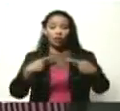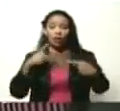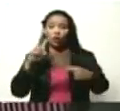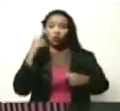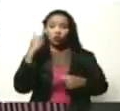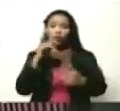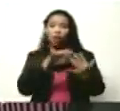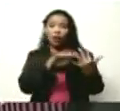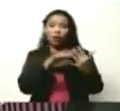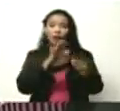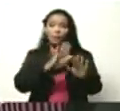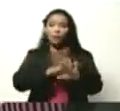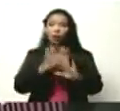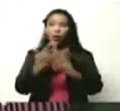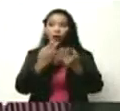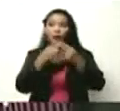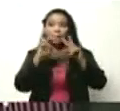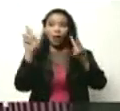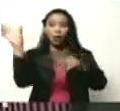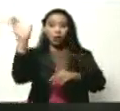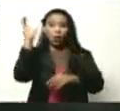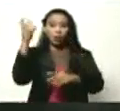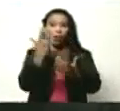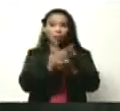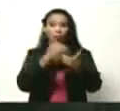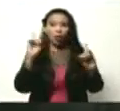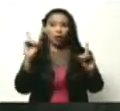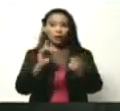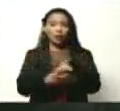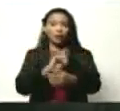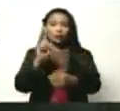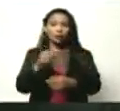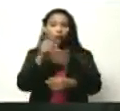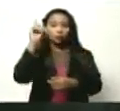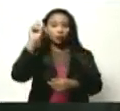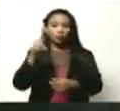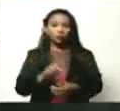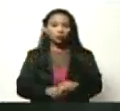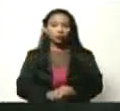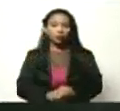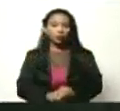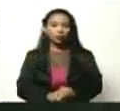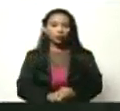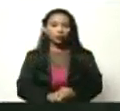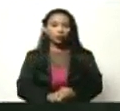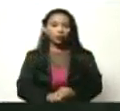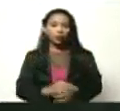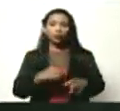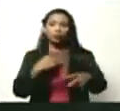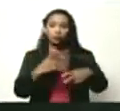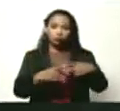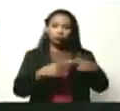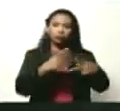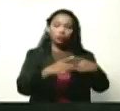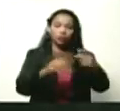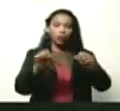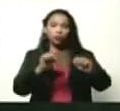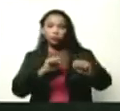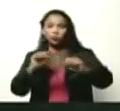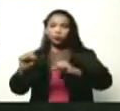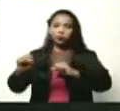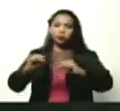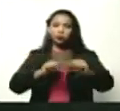en la guerra por la paz de Colombia, por la democracia, sino también en el proceso de ya desmovilización.